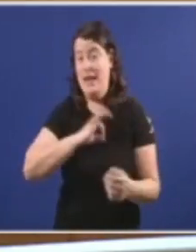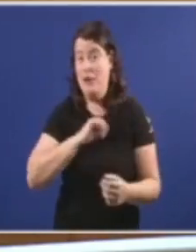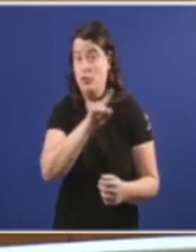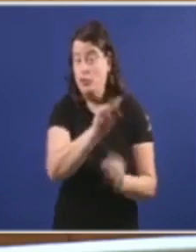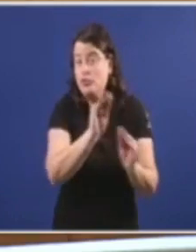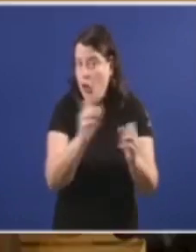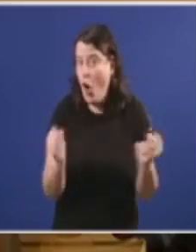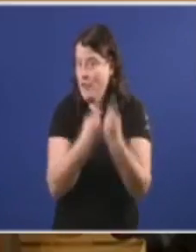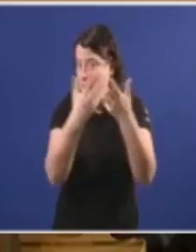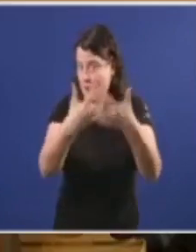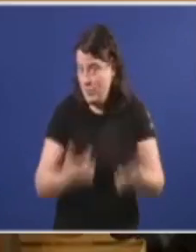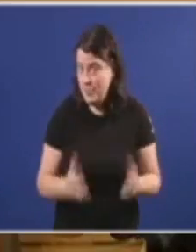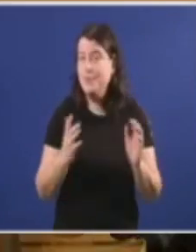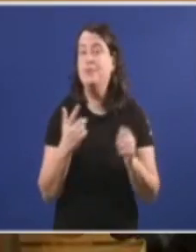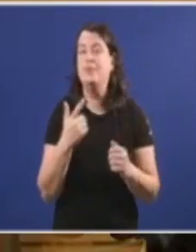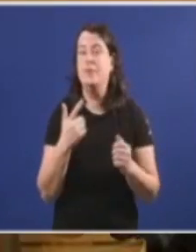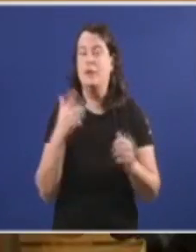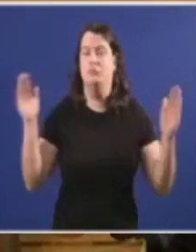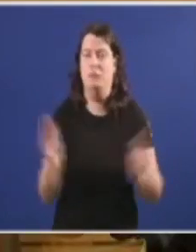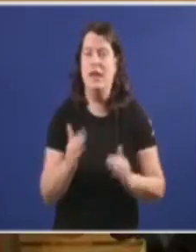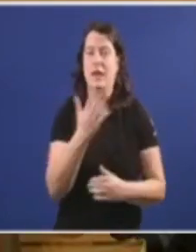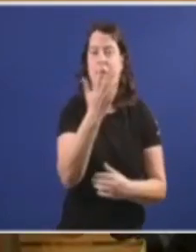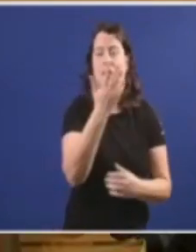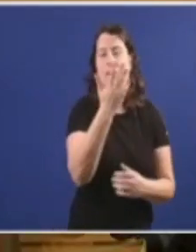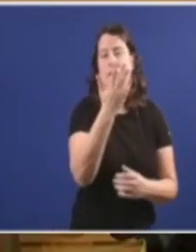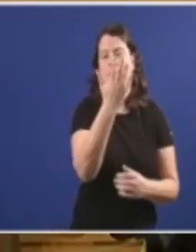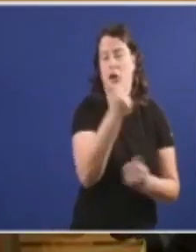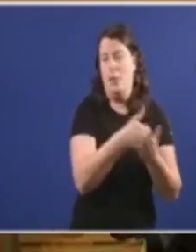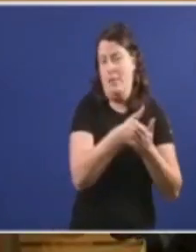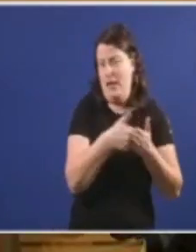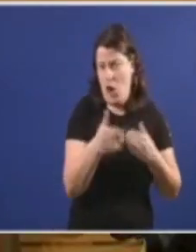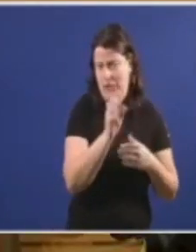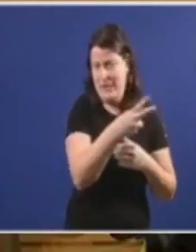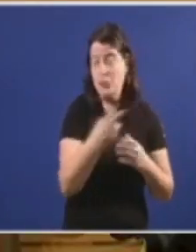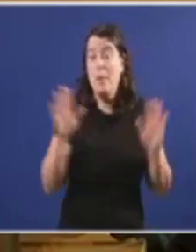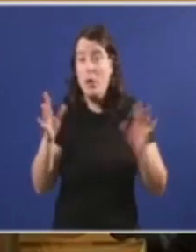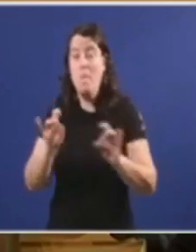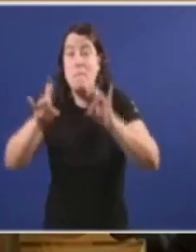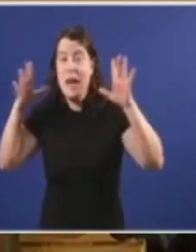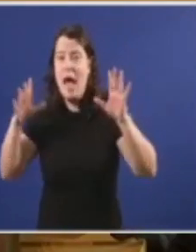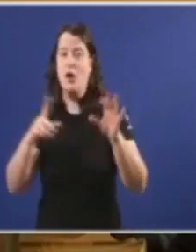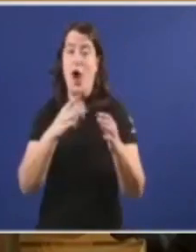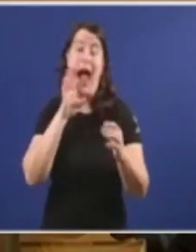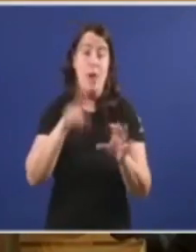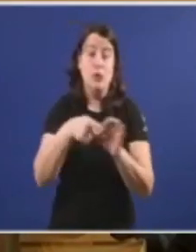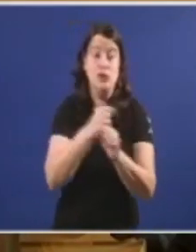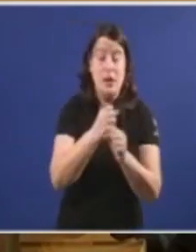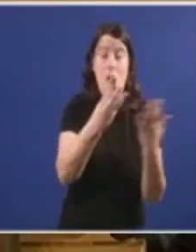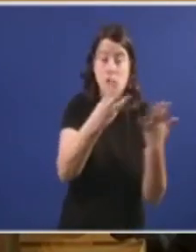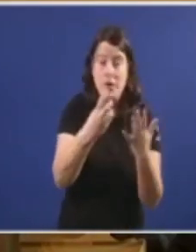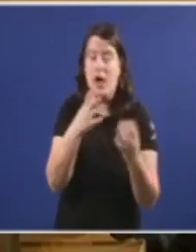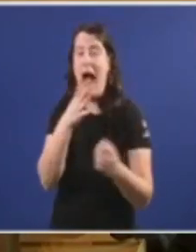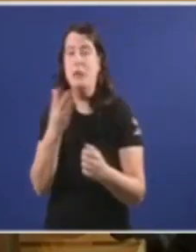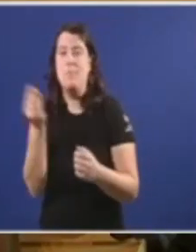comunicados oficiais, baixa a 500 millóns, pero aquí, milagre, os empregos pasan de 800 a 5.000.